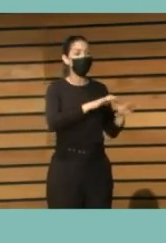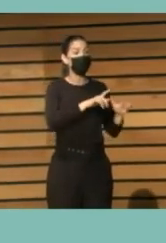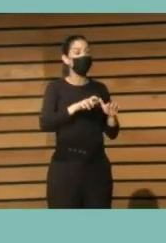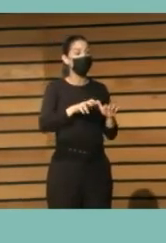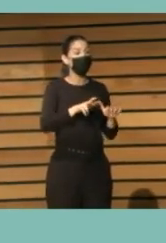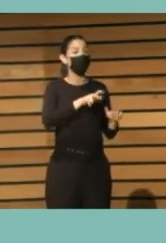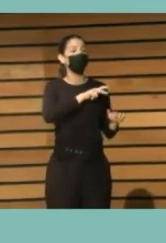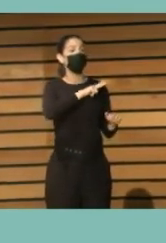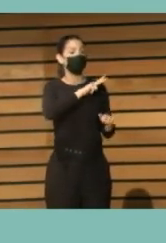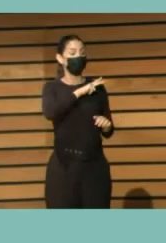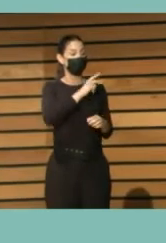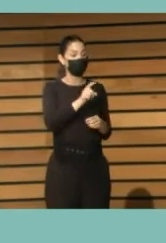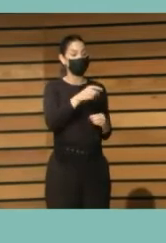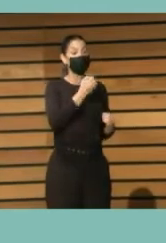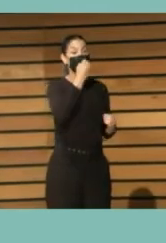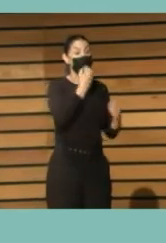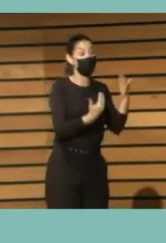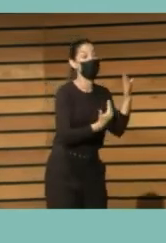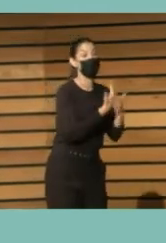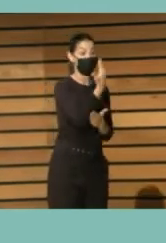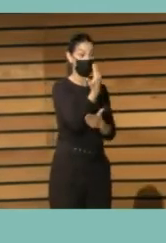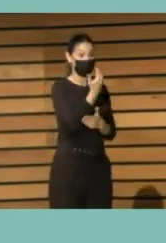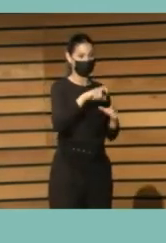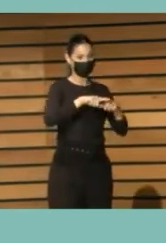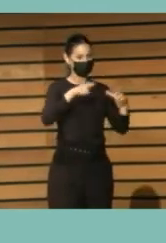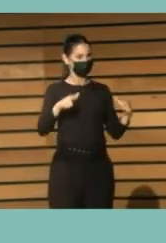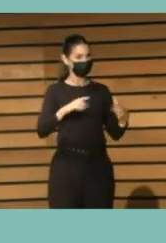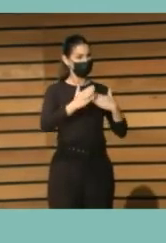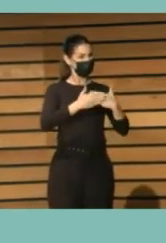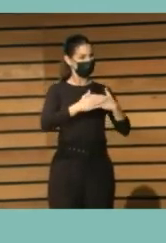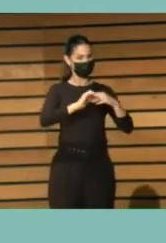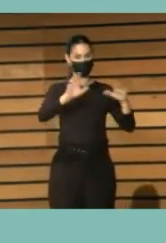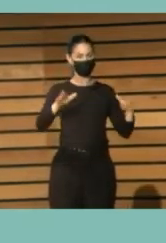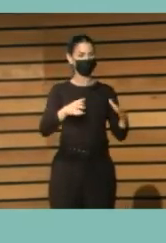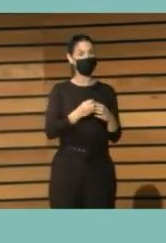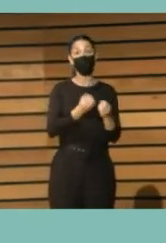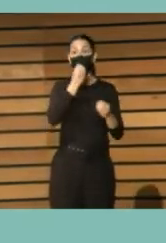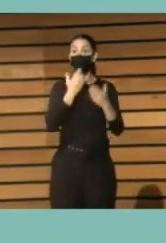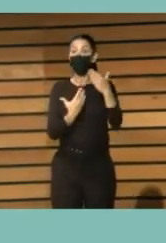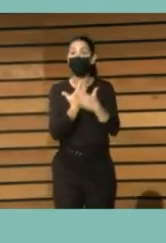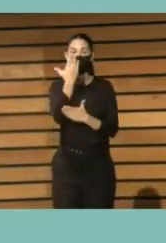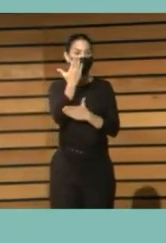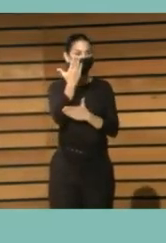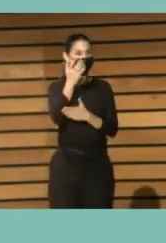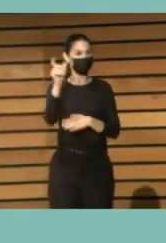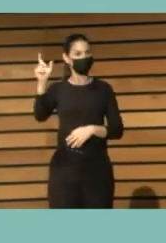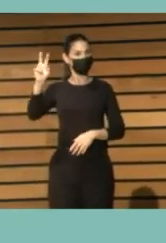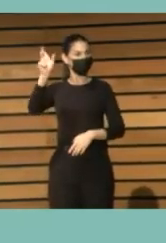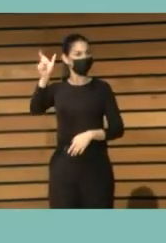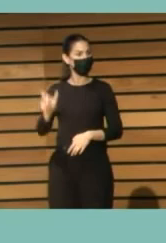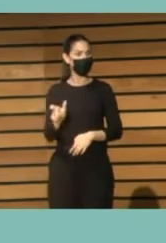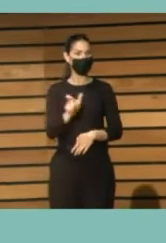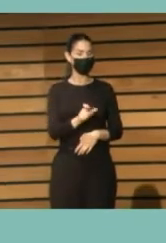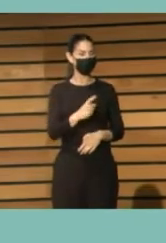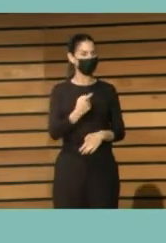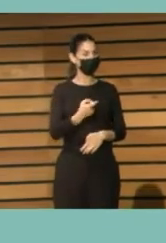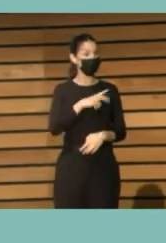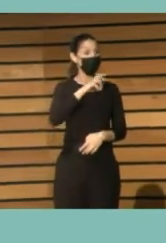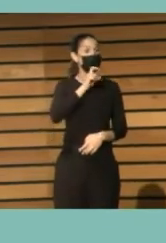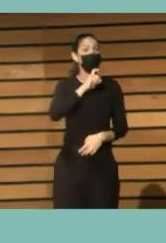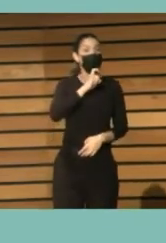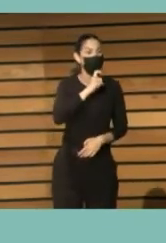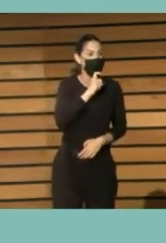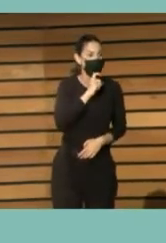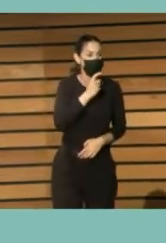diciendo buenos días y sonriendo, aquella persona a lo mejor no encuentra lo que quería, pero ya se va más satisfecha, ¿no? O sea, que es